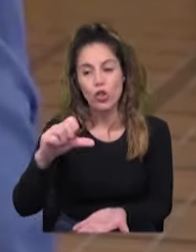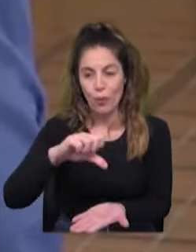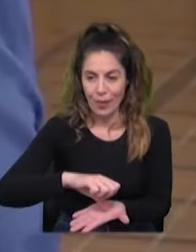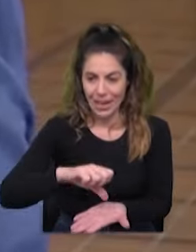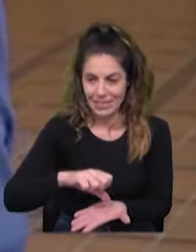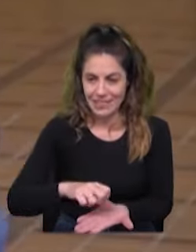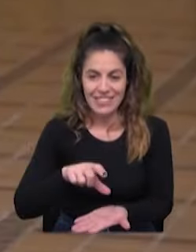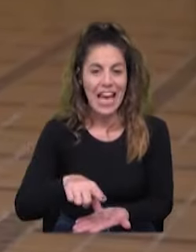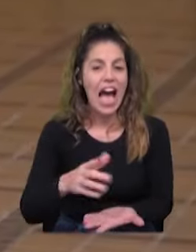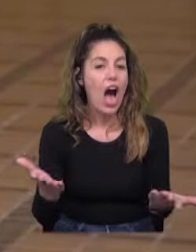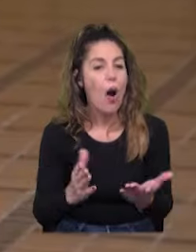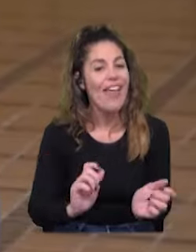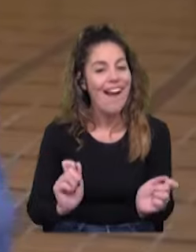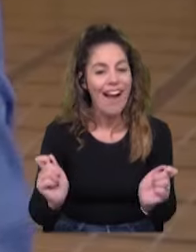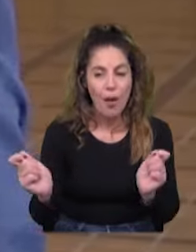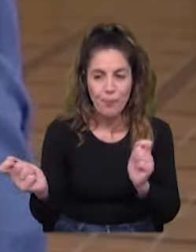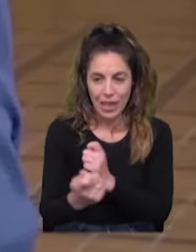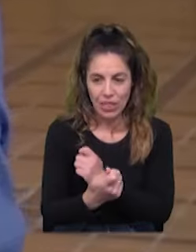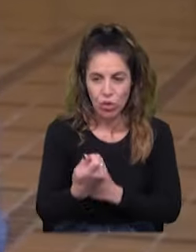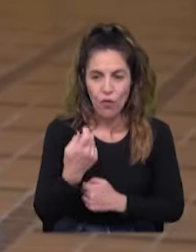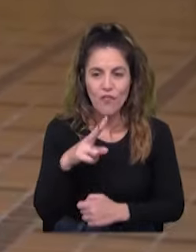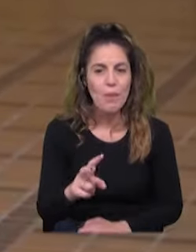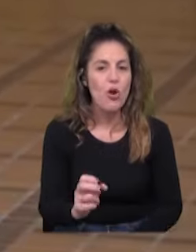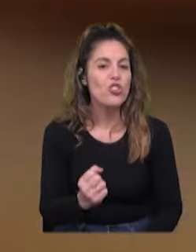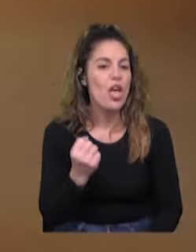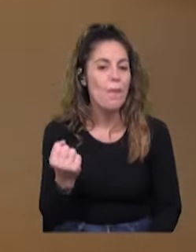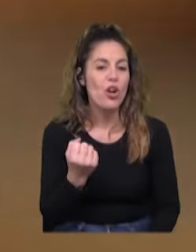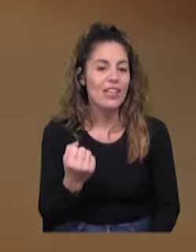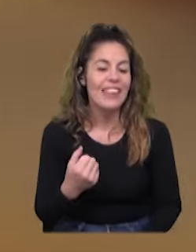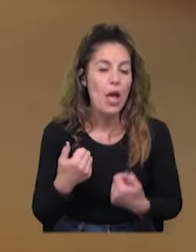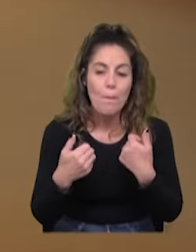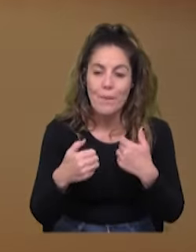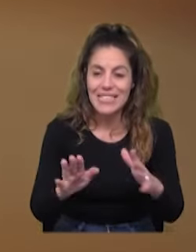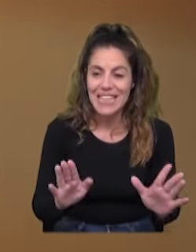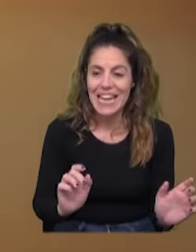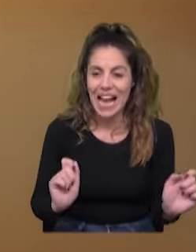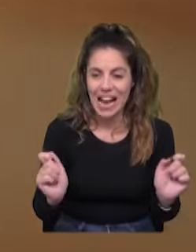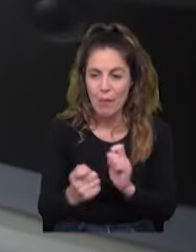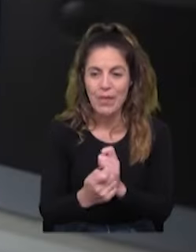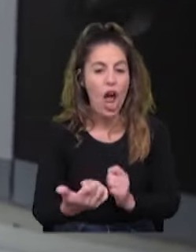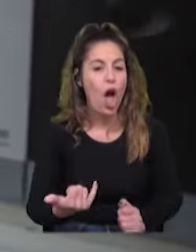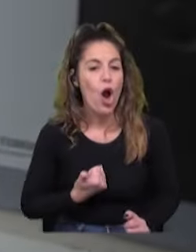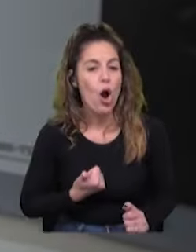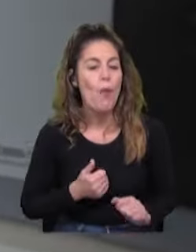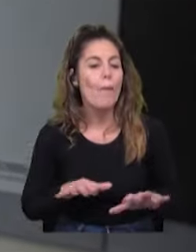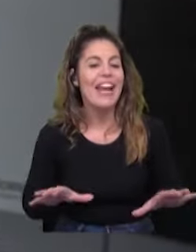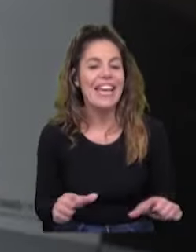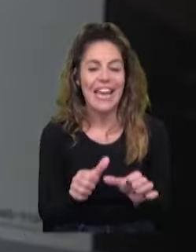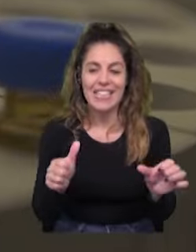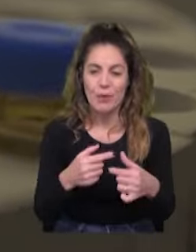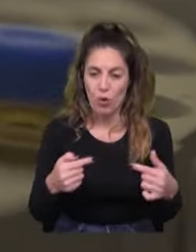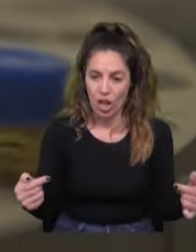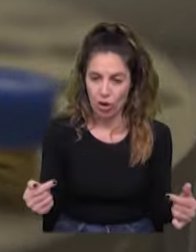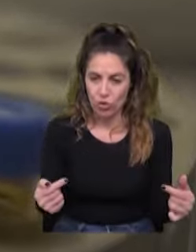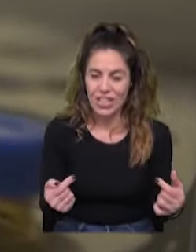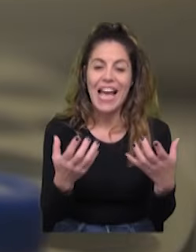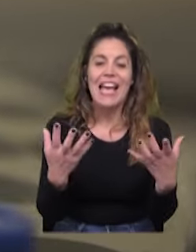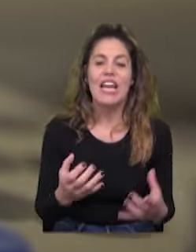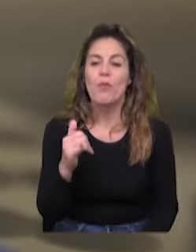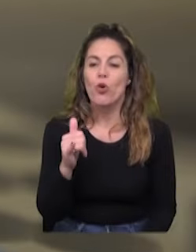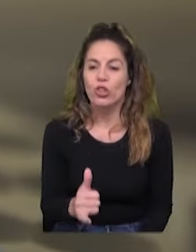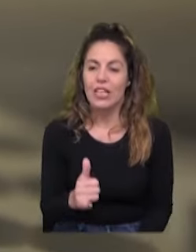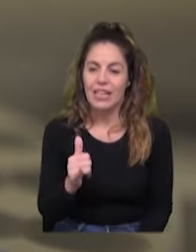ese mundo está cambiando vemos importante empezar a cambiar cómo y para qué hacemos las cosas queremos tener